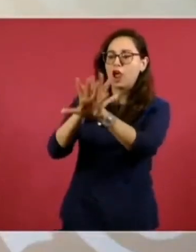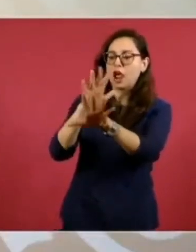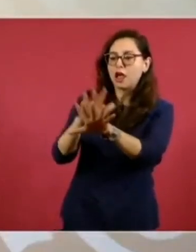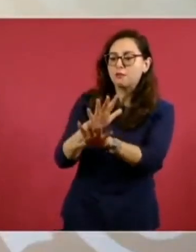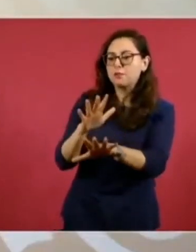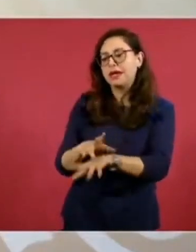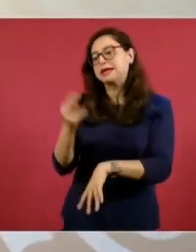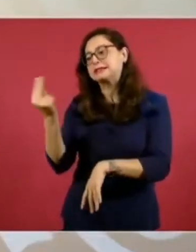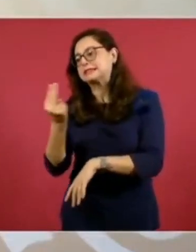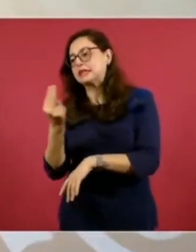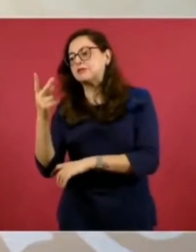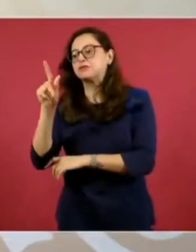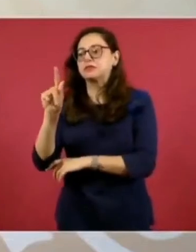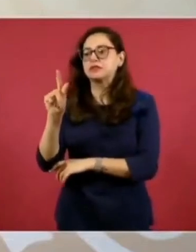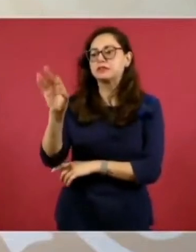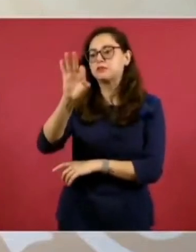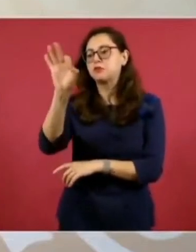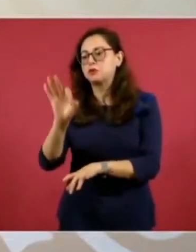reformar la Constitución.